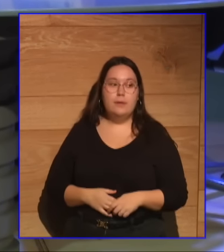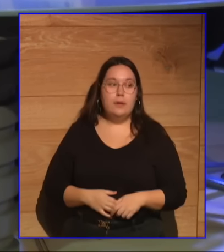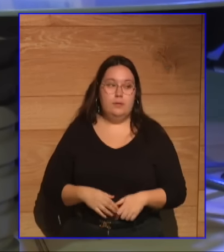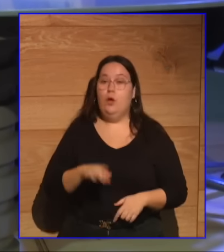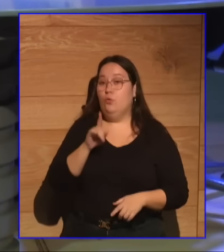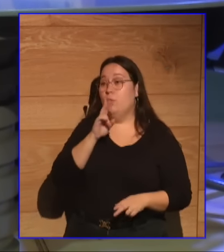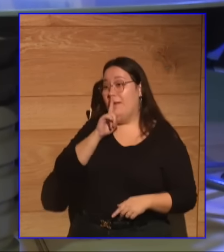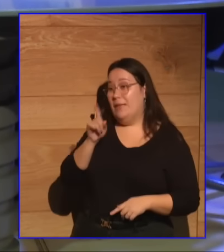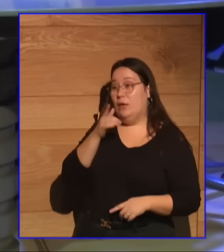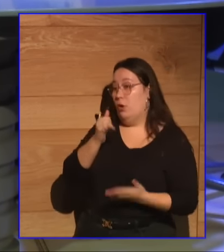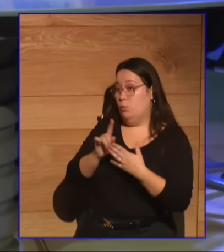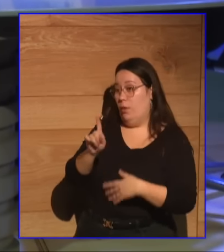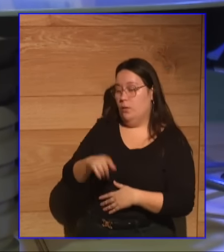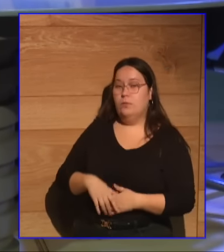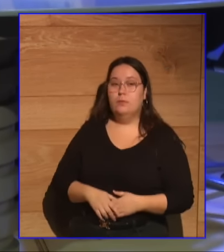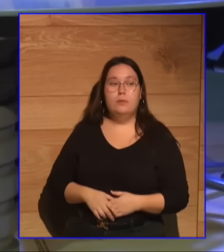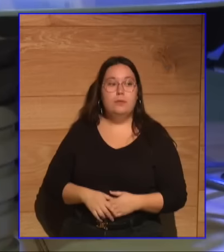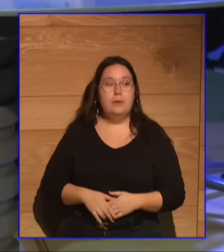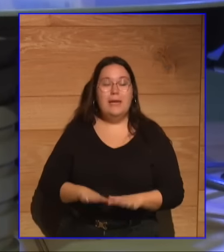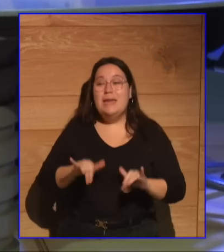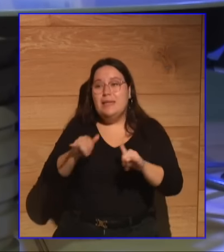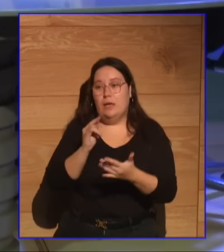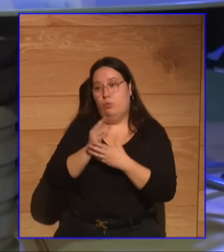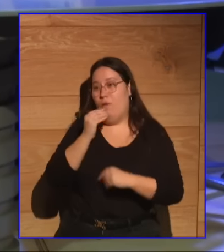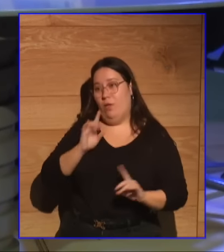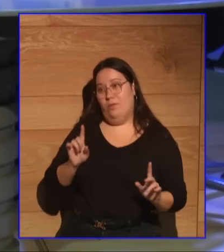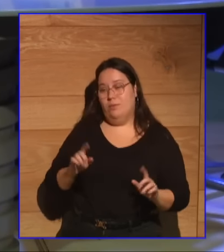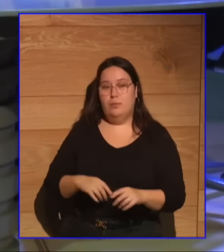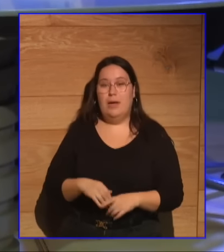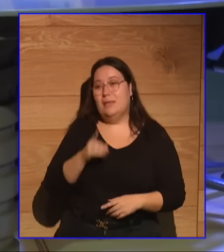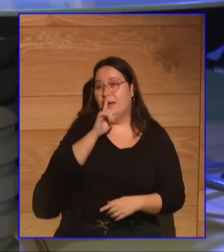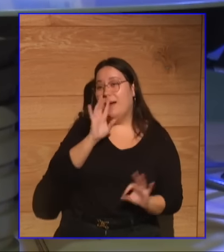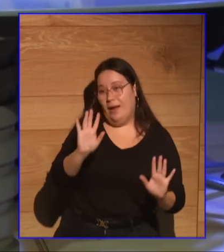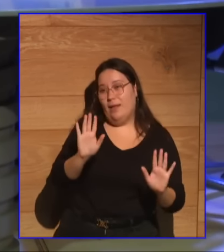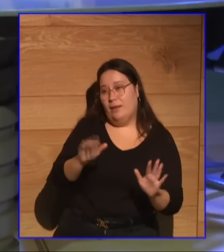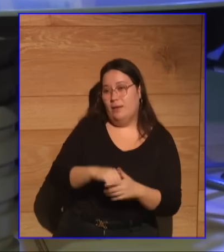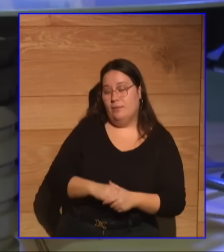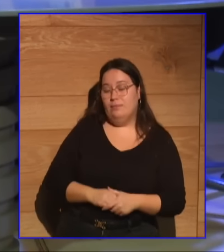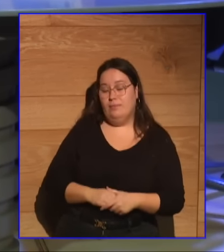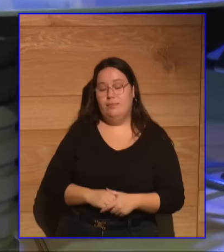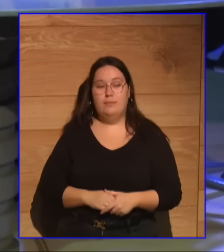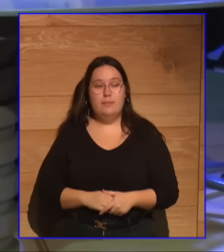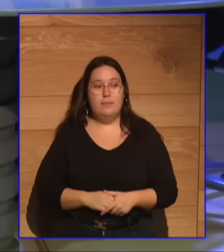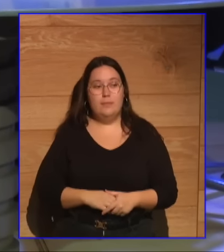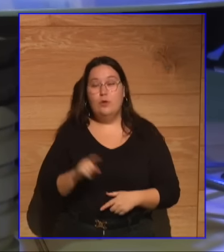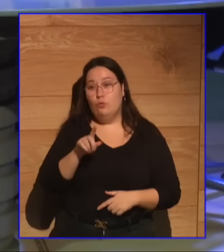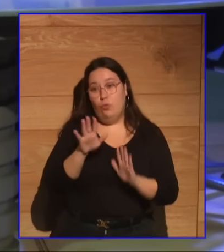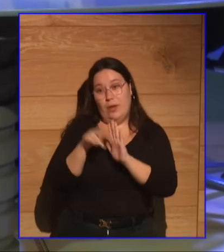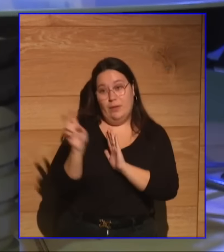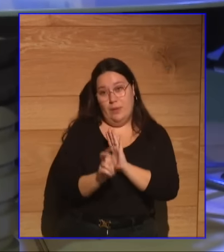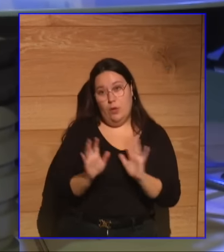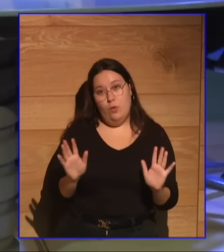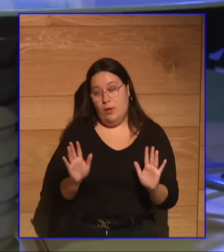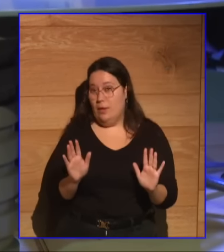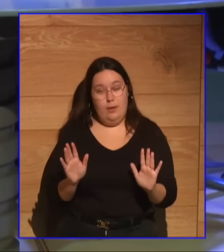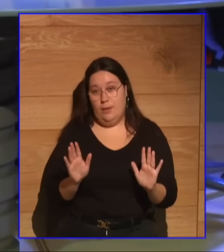cállate que tú no lo has probado. Juan, tú no lo has probado. Calla la boquita, Juan. Cállate la boquita que tú no lo has probado. Cállate que tú has llegado tarde, bueno, y